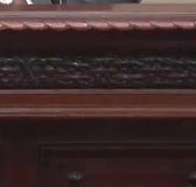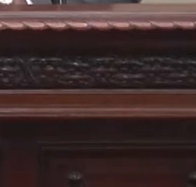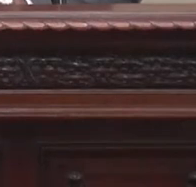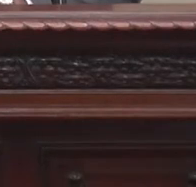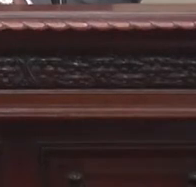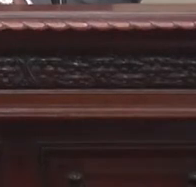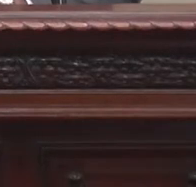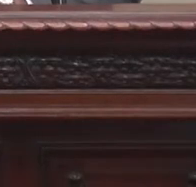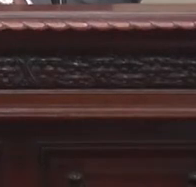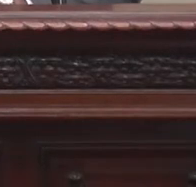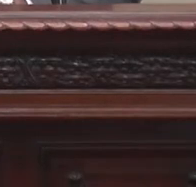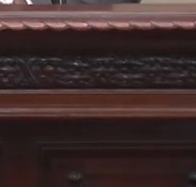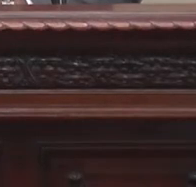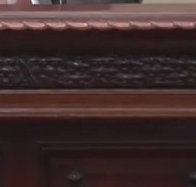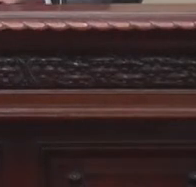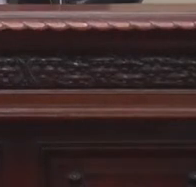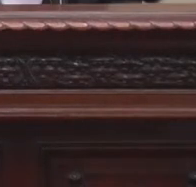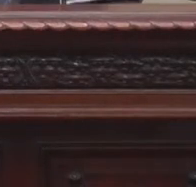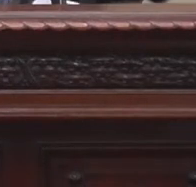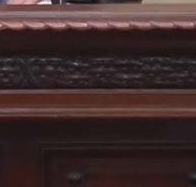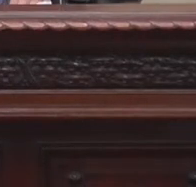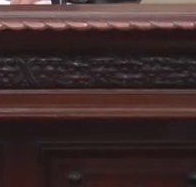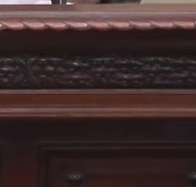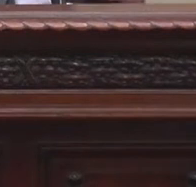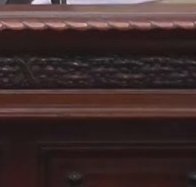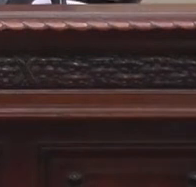2019. Comunicaciones oficiales del 1 al 6.